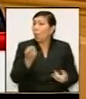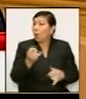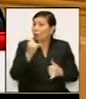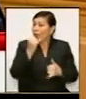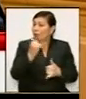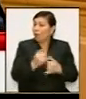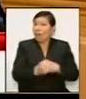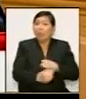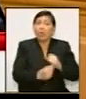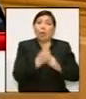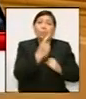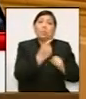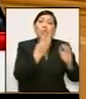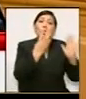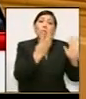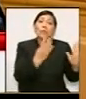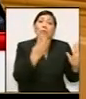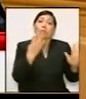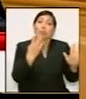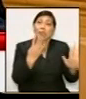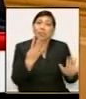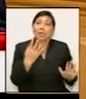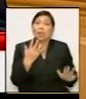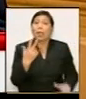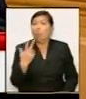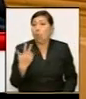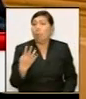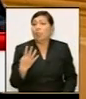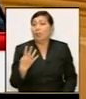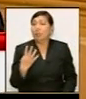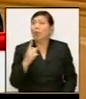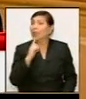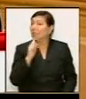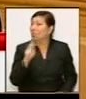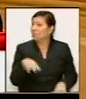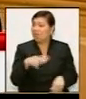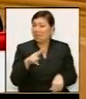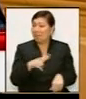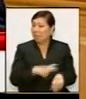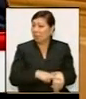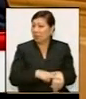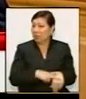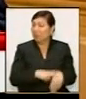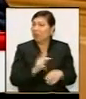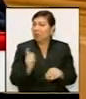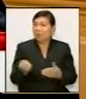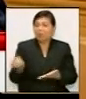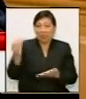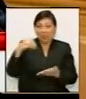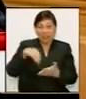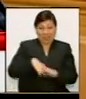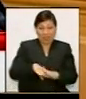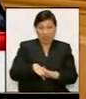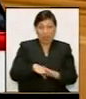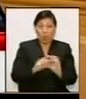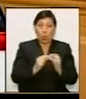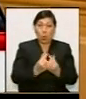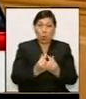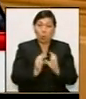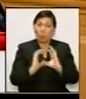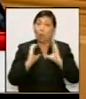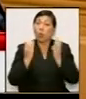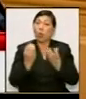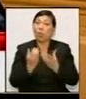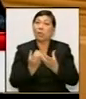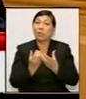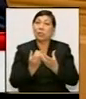allá por el año 1984, el desgaste era natural. Él se inscribe en un famoso congreso en